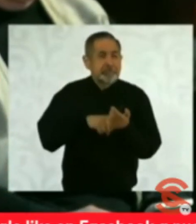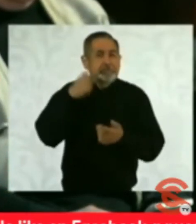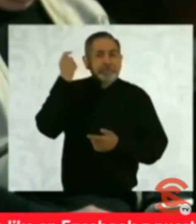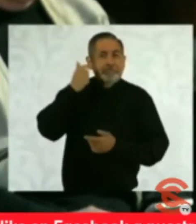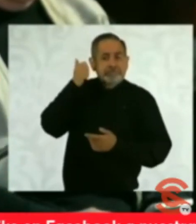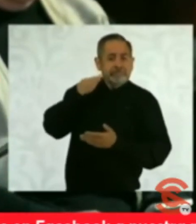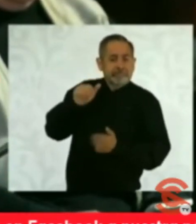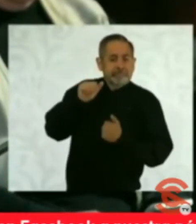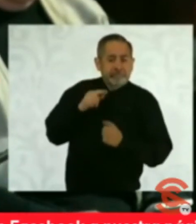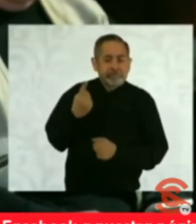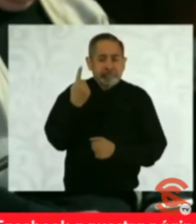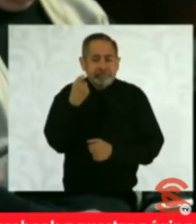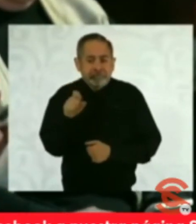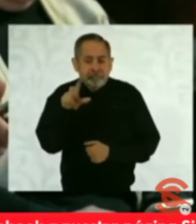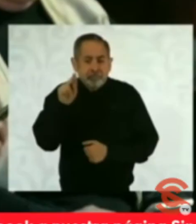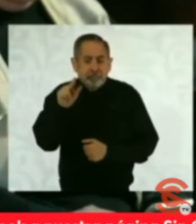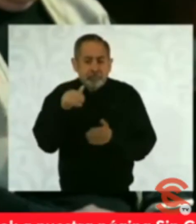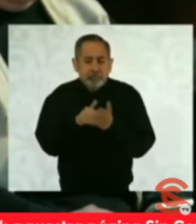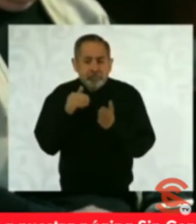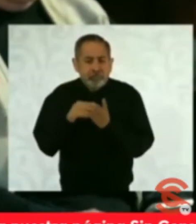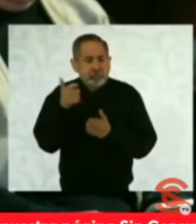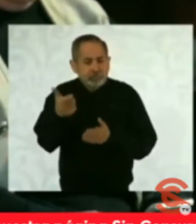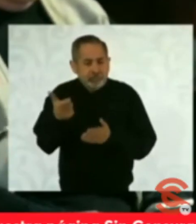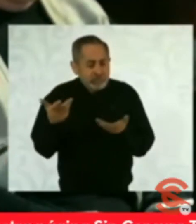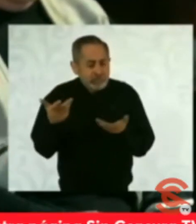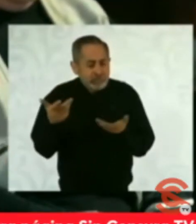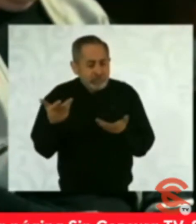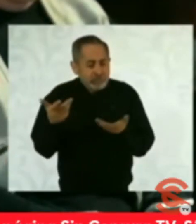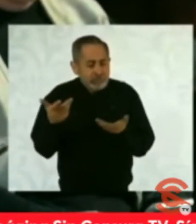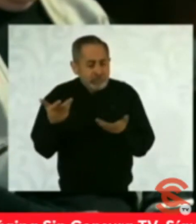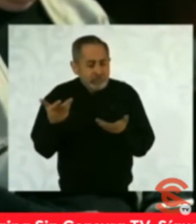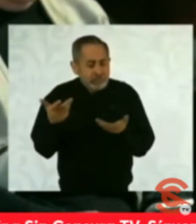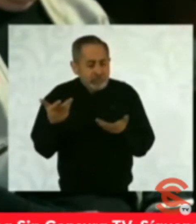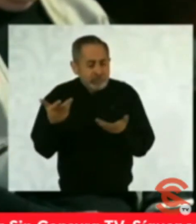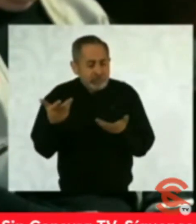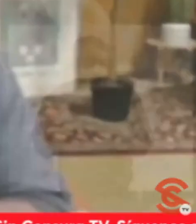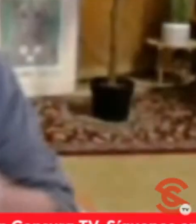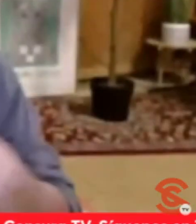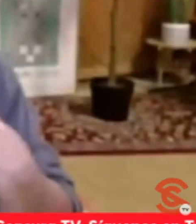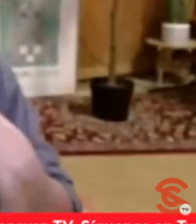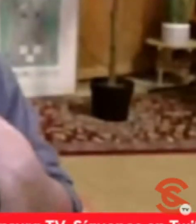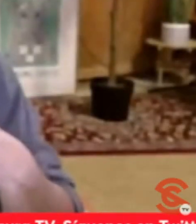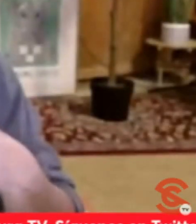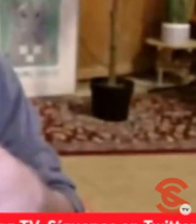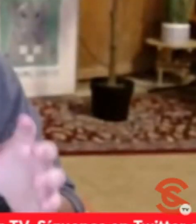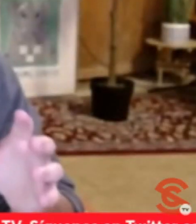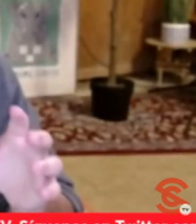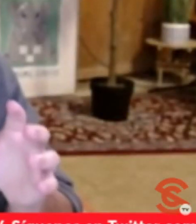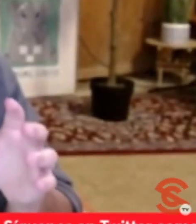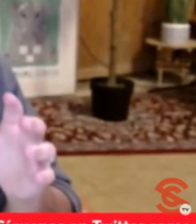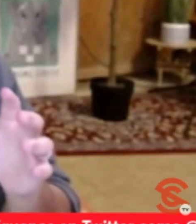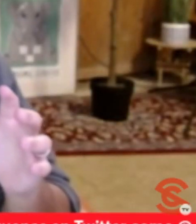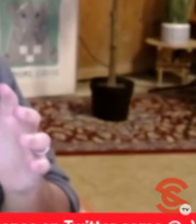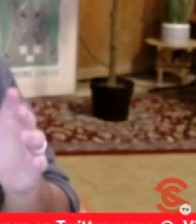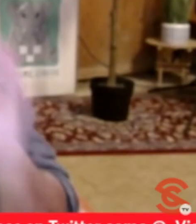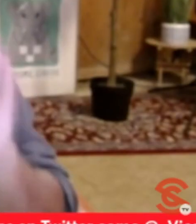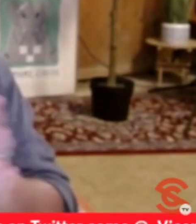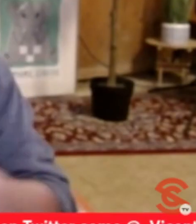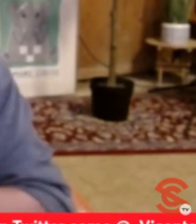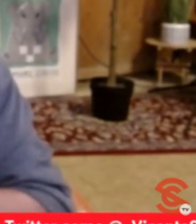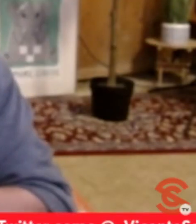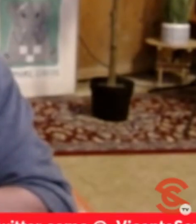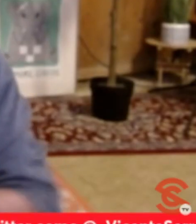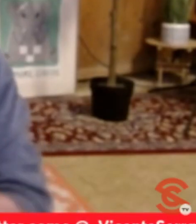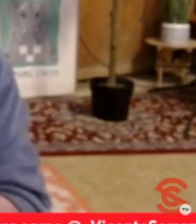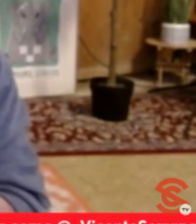por retiro 180 millones de pesos. Eso sin contar. Con mucho respeto para el compañero corresponsal que se aventó una pregunta larguísima, mi amigo